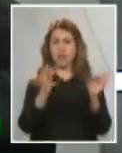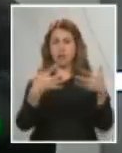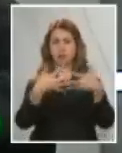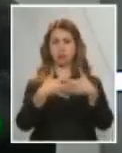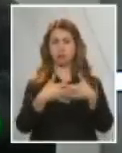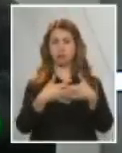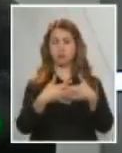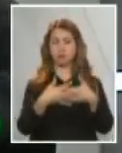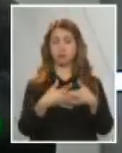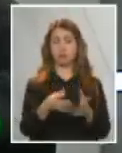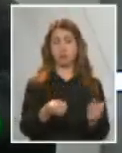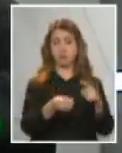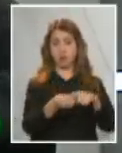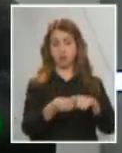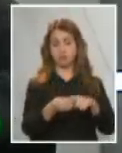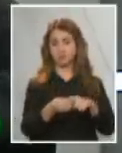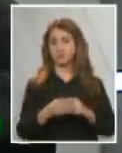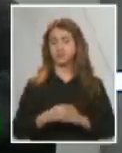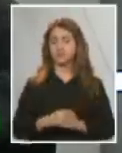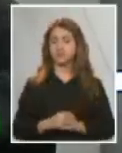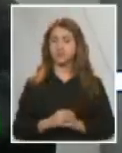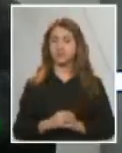eso. Y